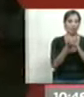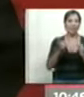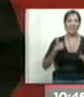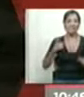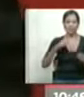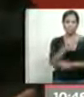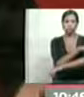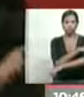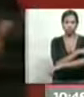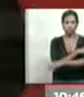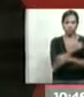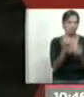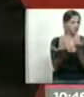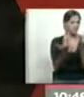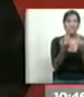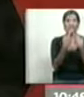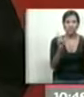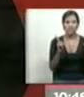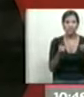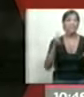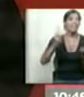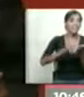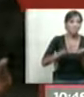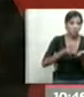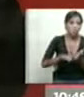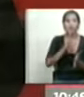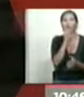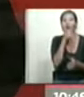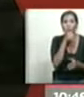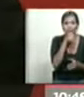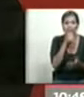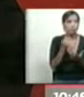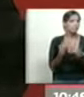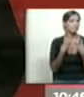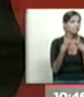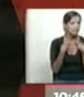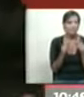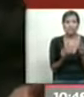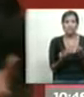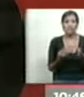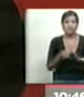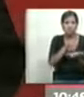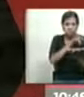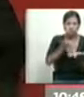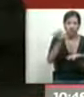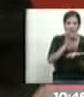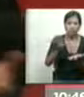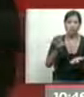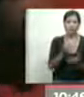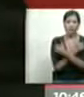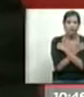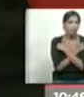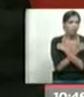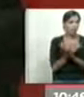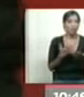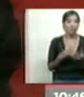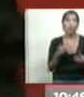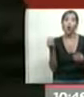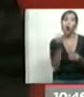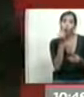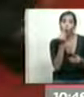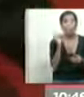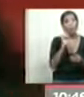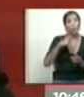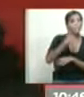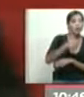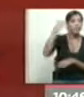tema de los seguros. Cómo se suicidan los abuelos porque no les alcanzan y lo están sacando de su habitación, no les alcanza la pensión, o comen o pagan la luz, o